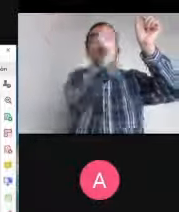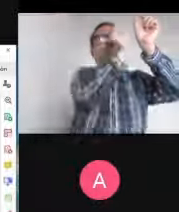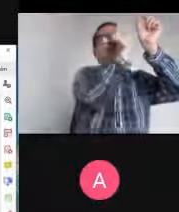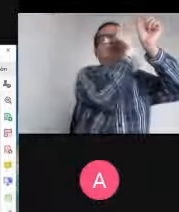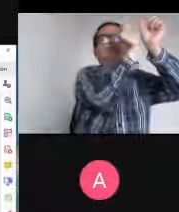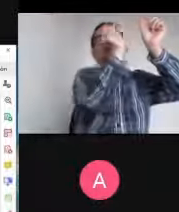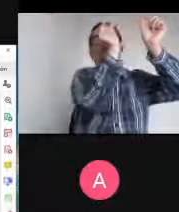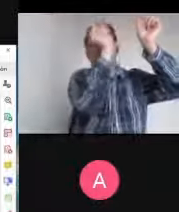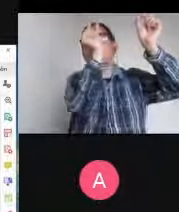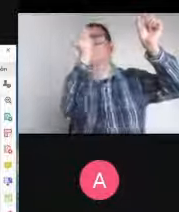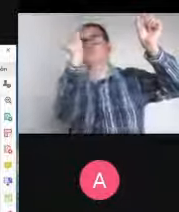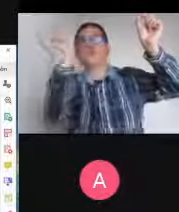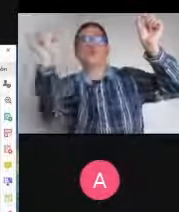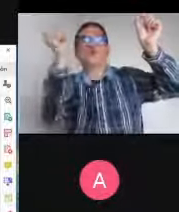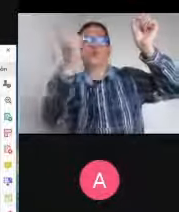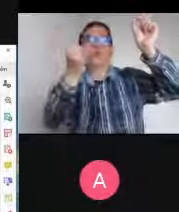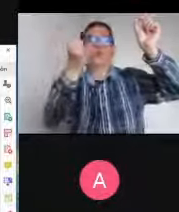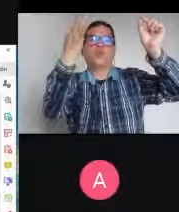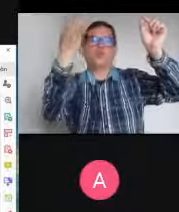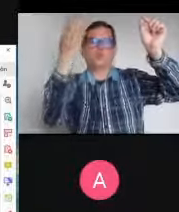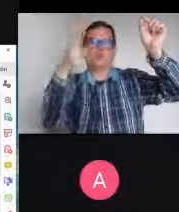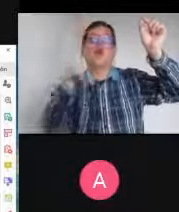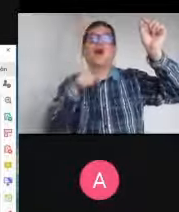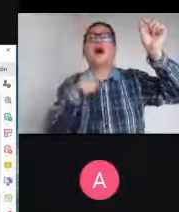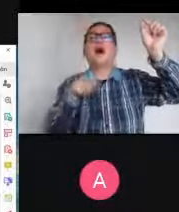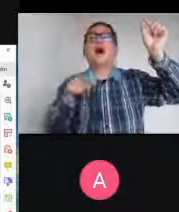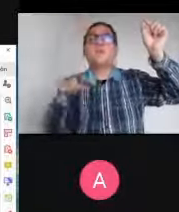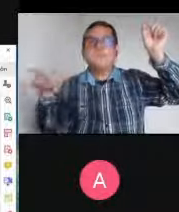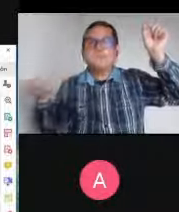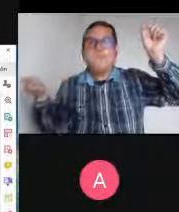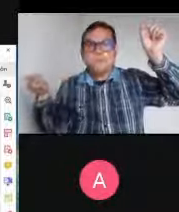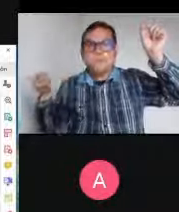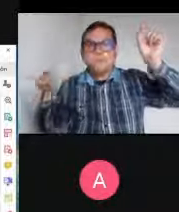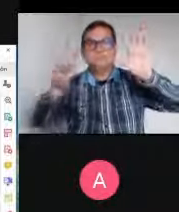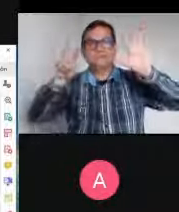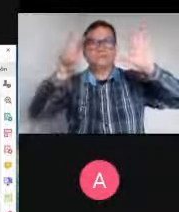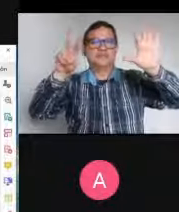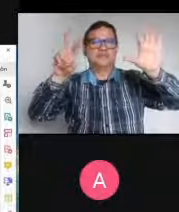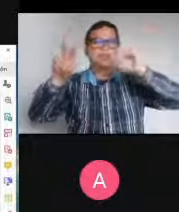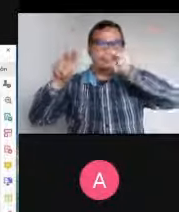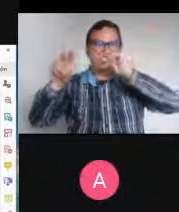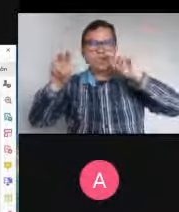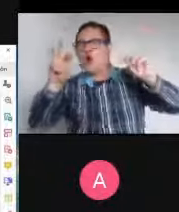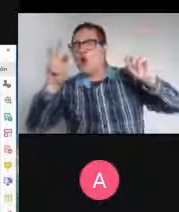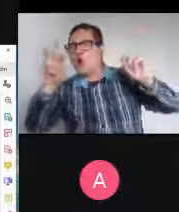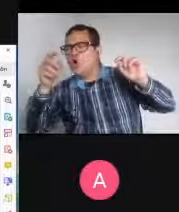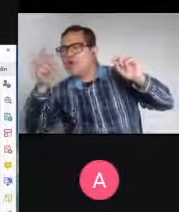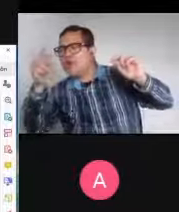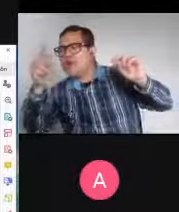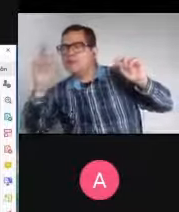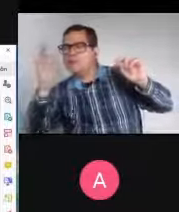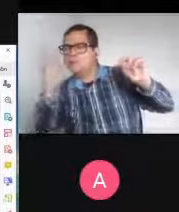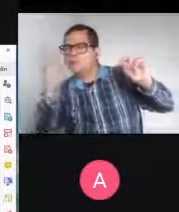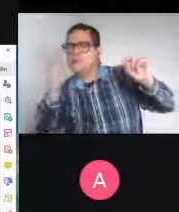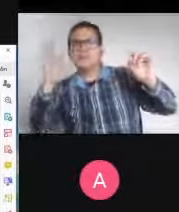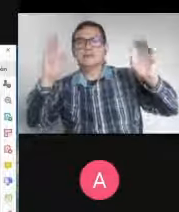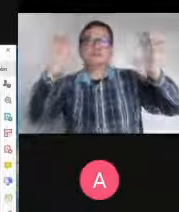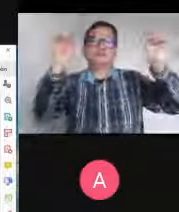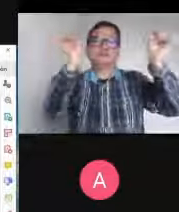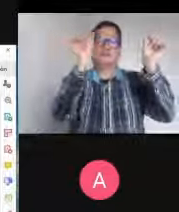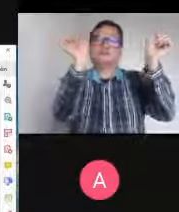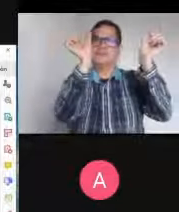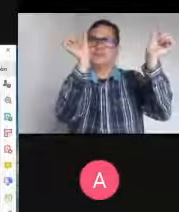2, 3, 4, 5, 6, 7. Bueno, y aquí el 8 no alcanza porque terminan antes. Entonces ahí nos toca